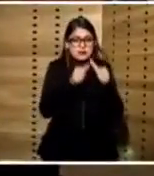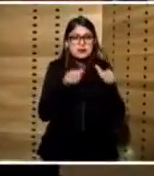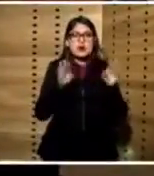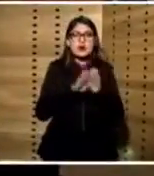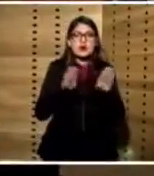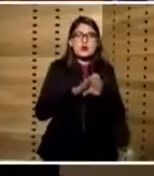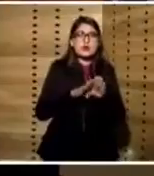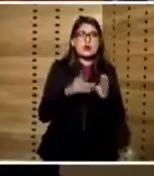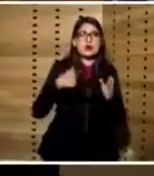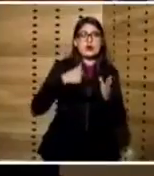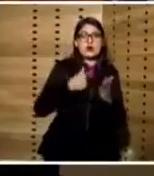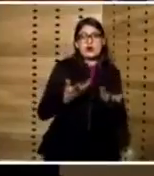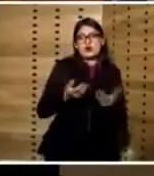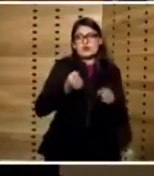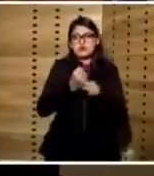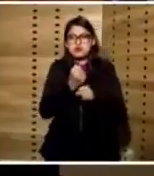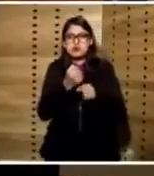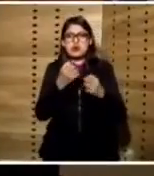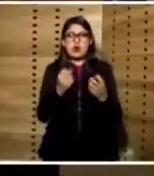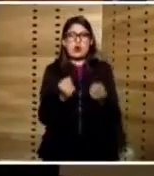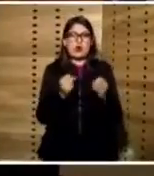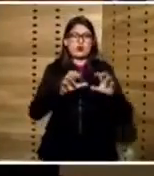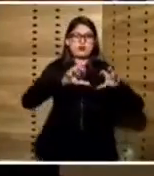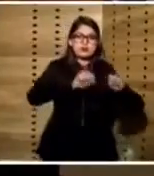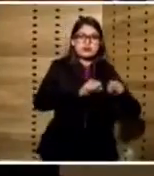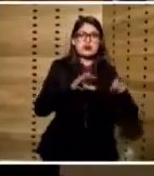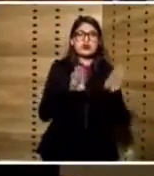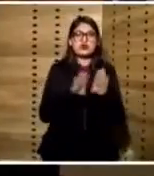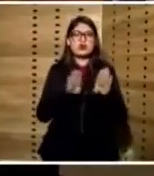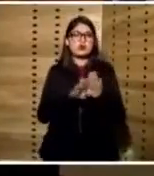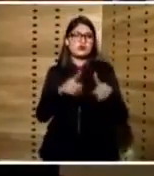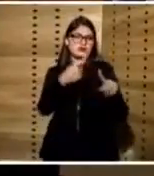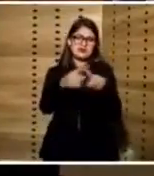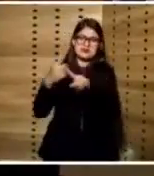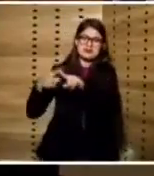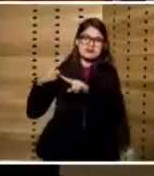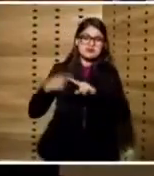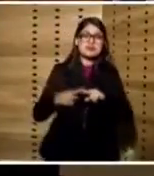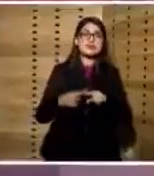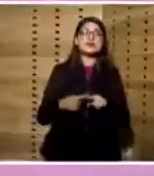el uso de la fuerza, la cadena de custodia, entre muchos otros.